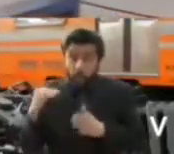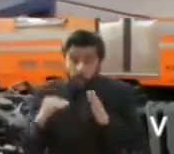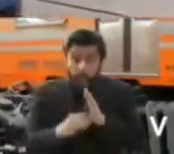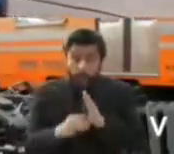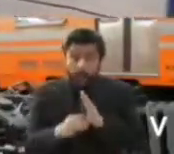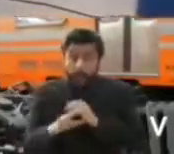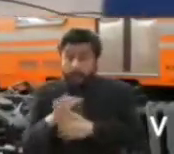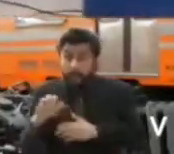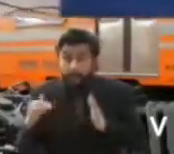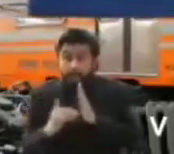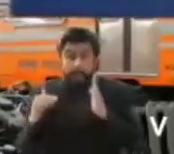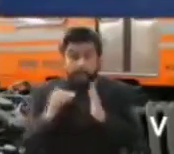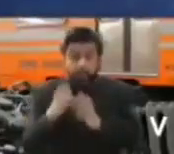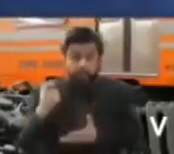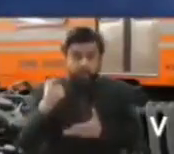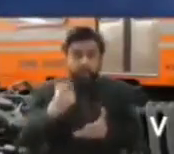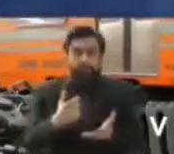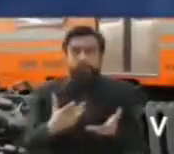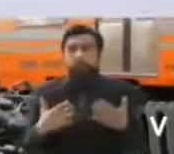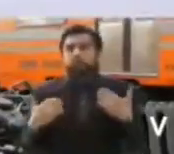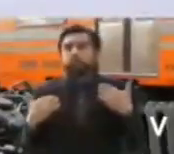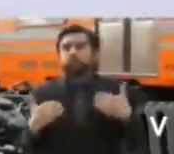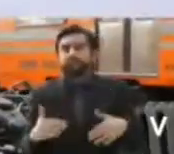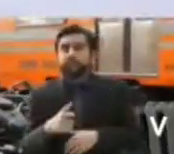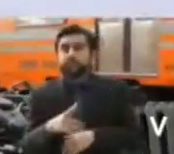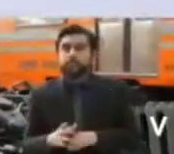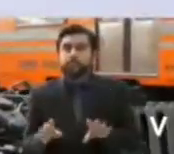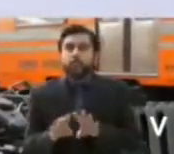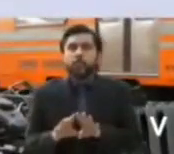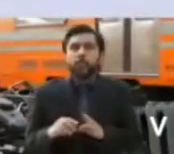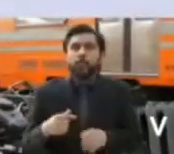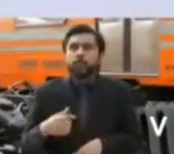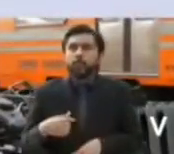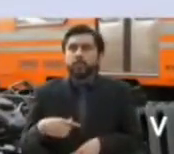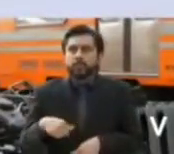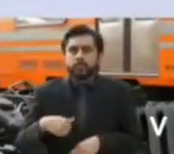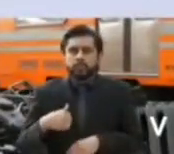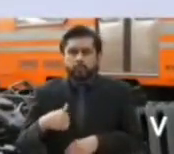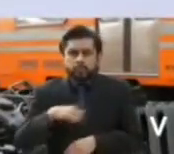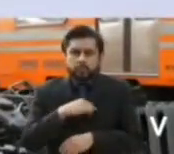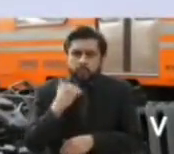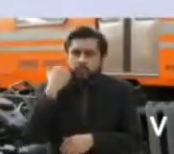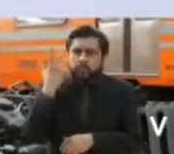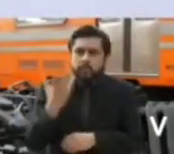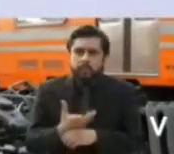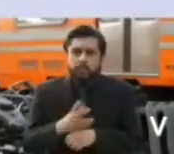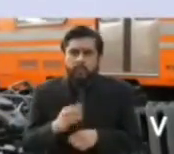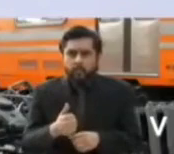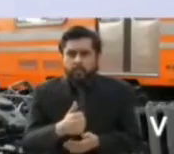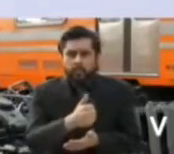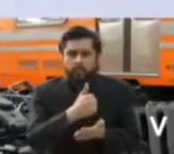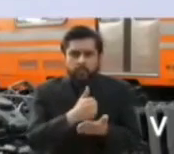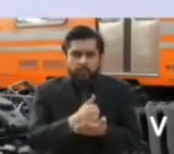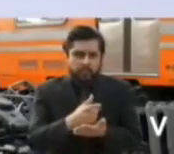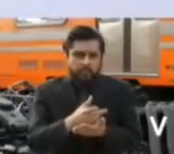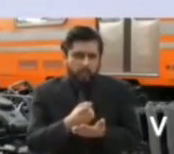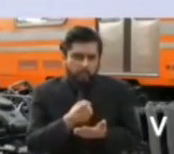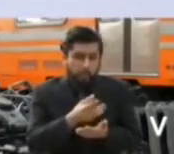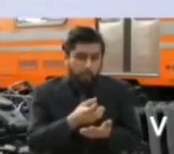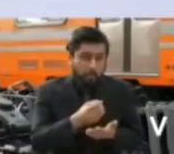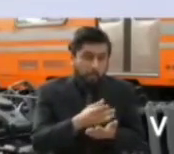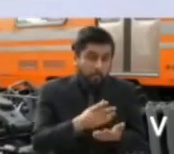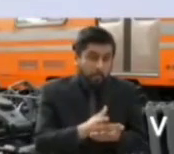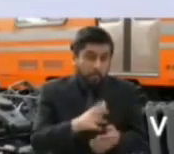pesos de inversión, y es como si nos propusiéramos suministrar de energía eléctrica a una ciudad del tamaño de